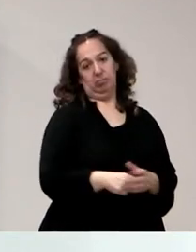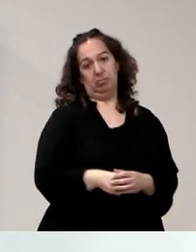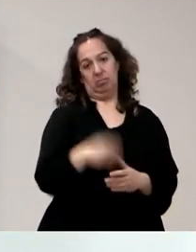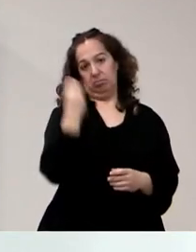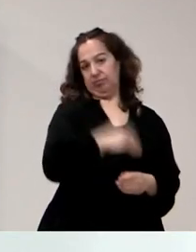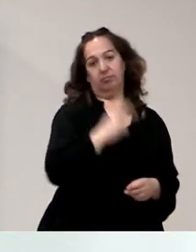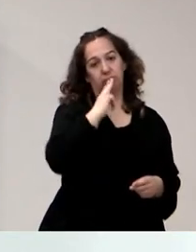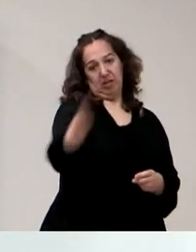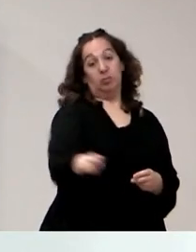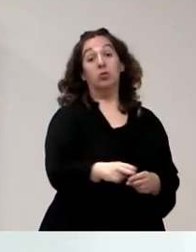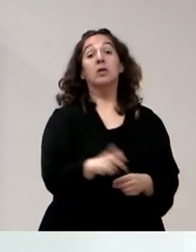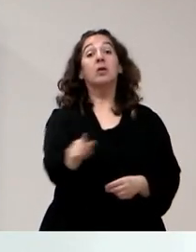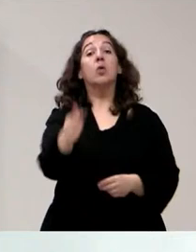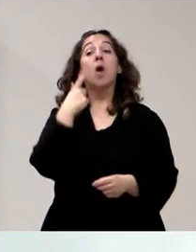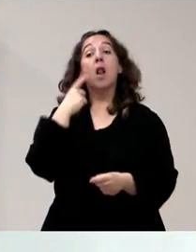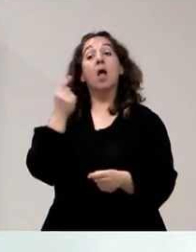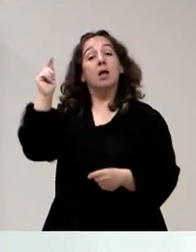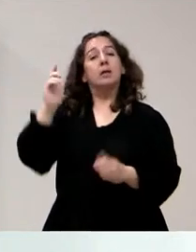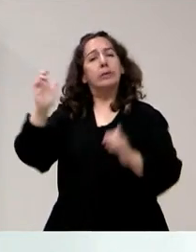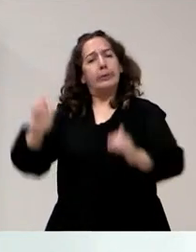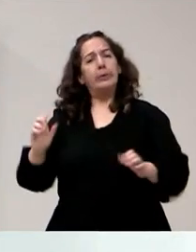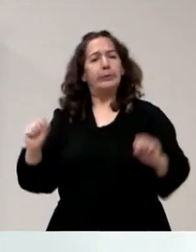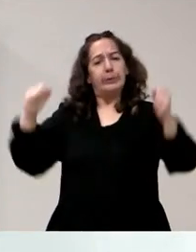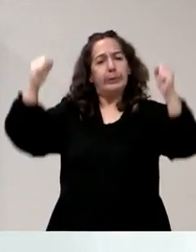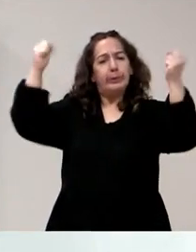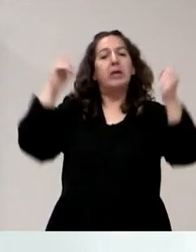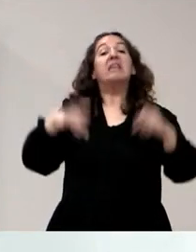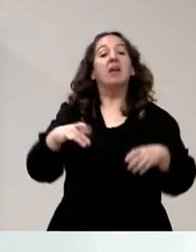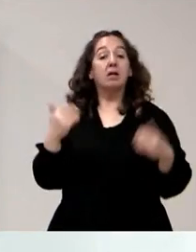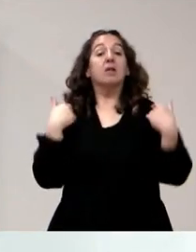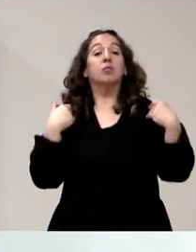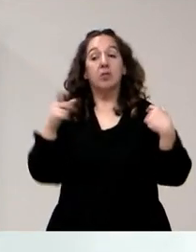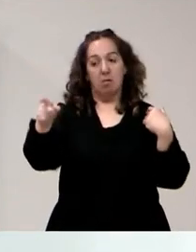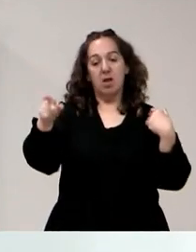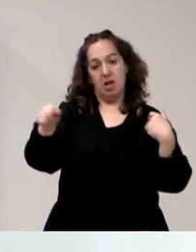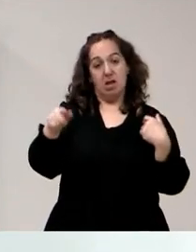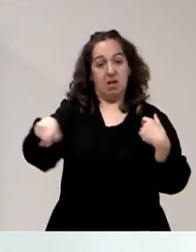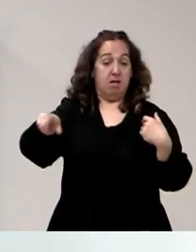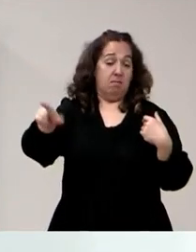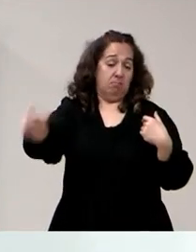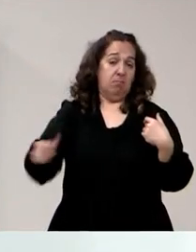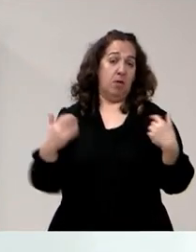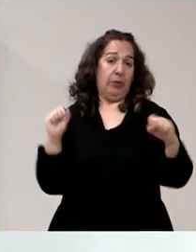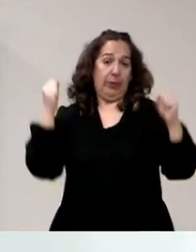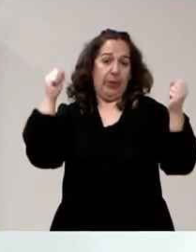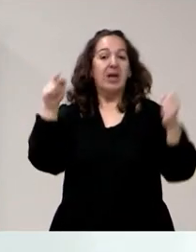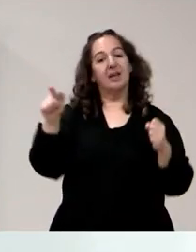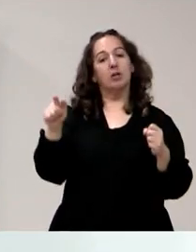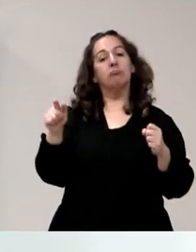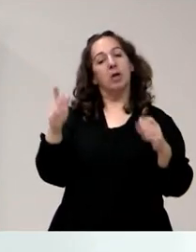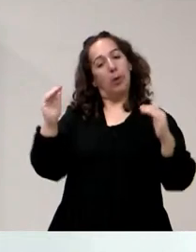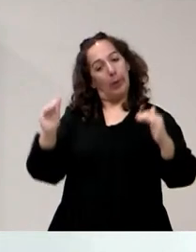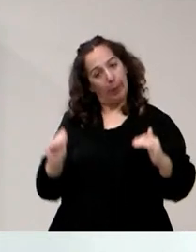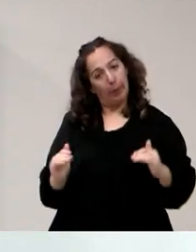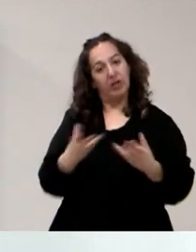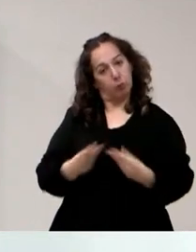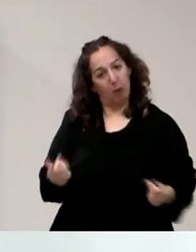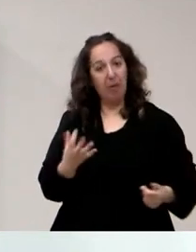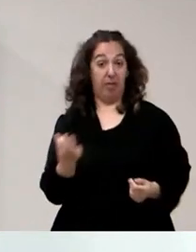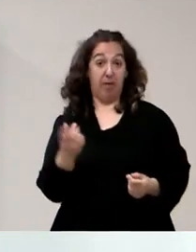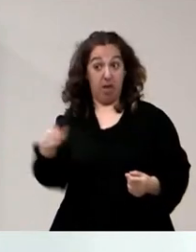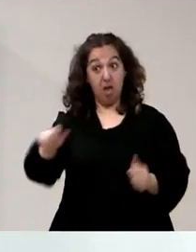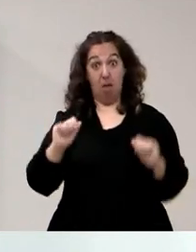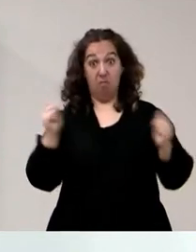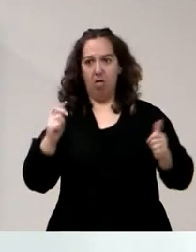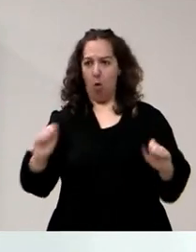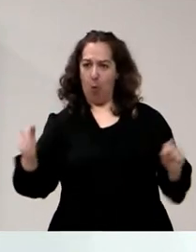le corresponde rebajar el tono a quien empezó subiéndolo Ese es mi criterio quien empezó subiendo el tono es quien debe empezar